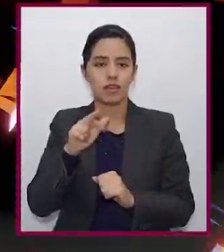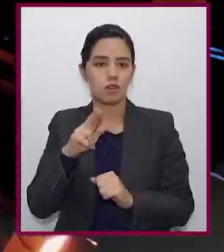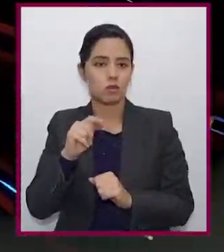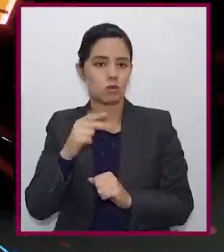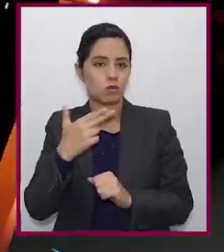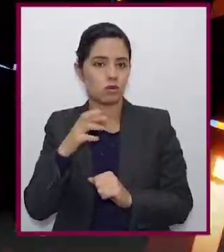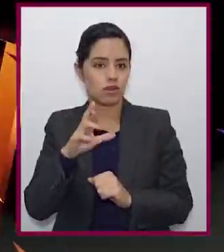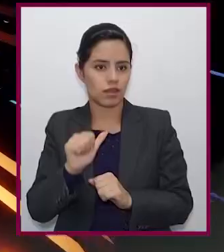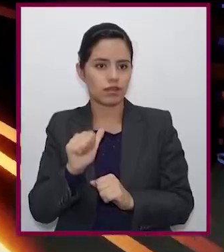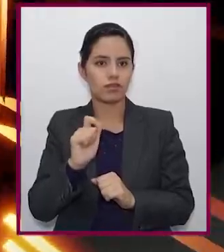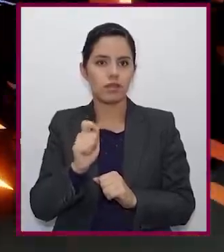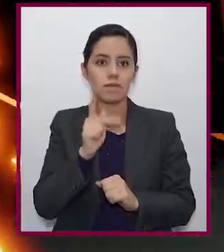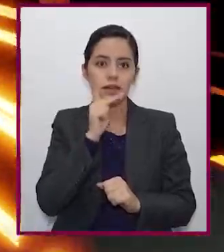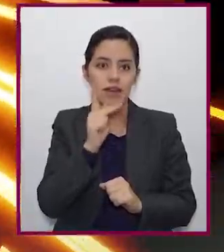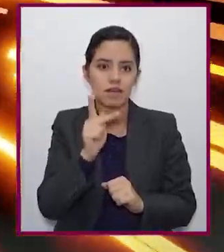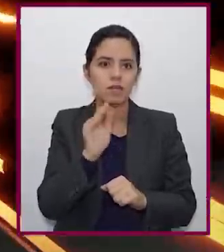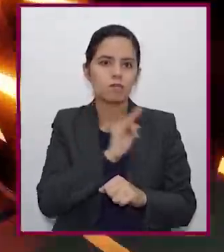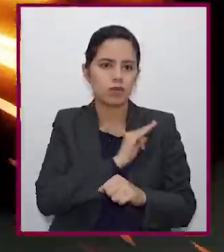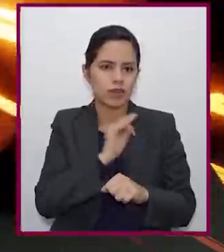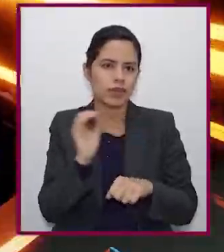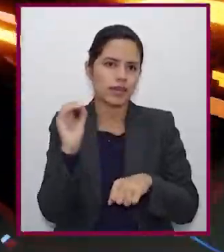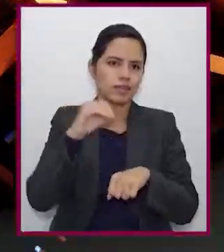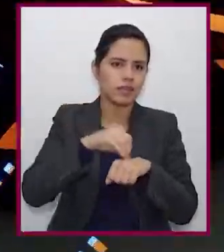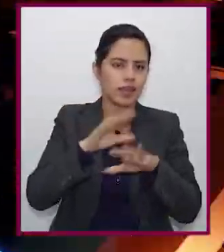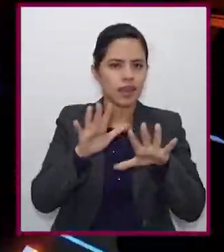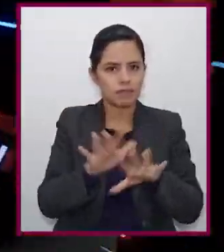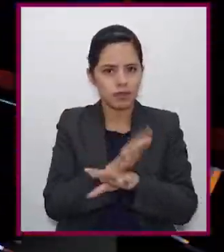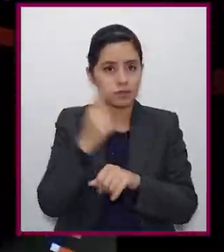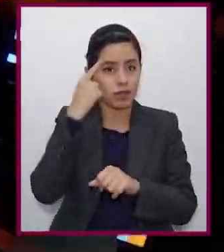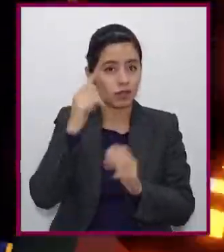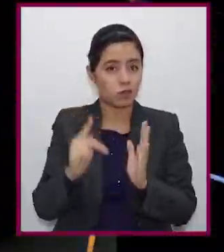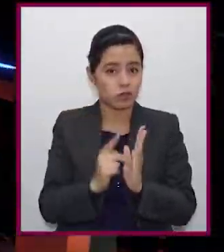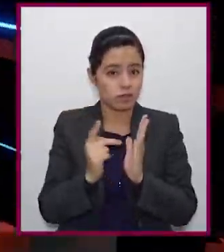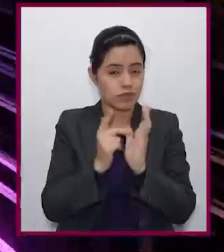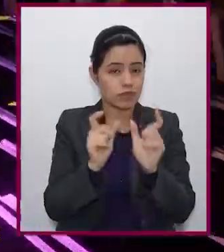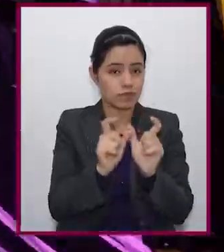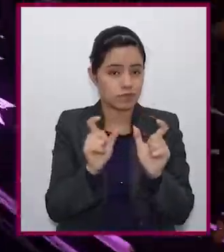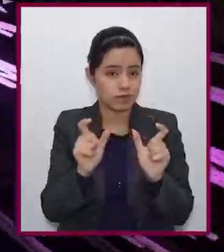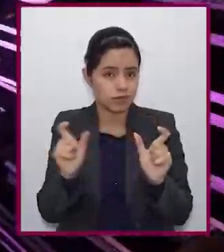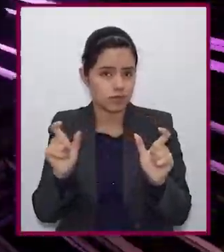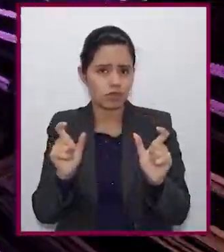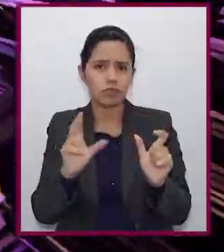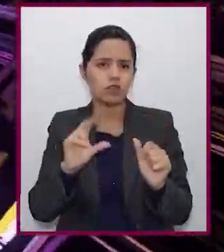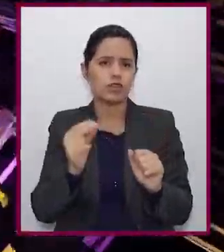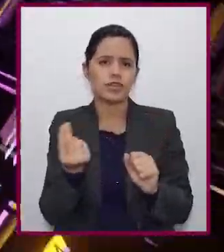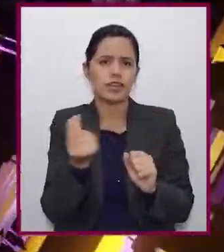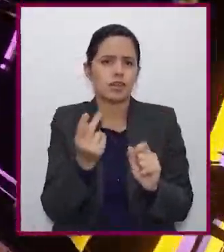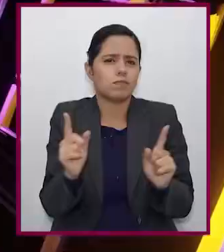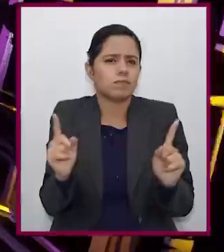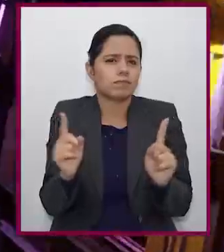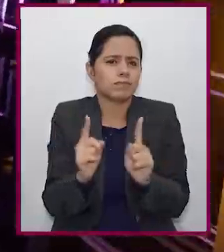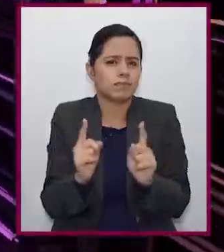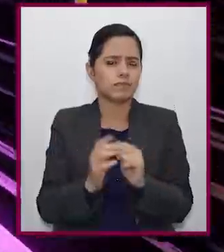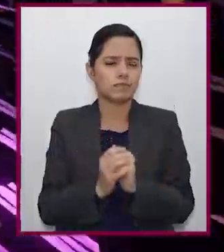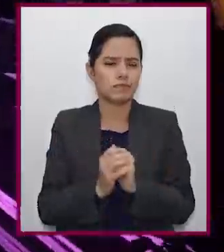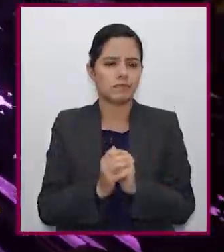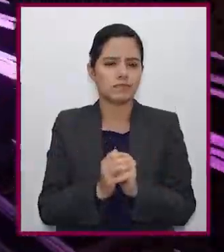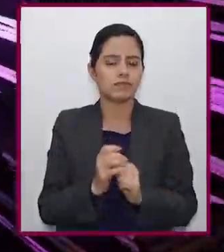que sustituye una palabra para no repetirla constantemente. ¿No es así, Gaby? Cierto, Axel. Básicamente,